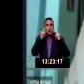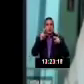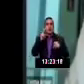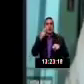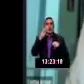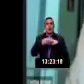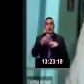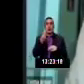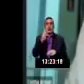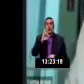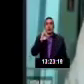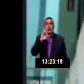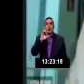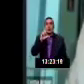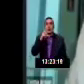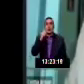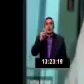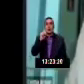denominado Wilson Center.